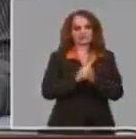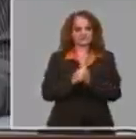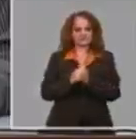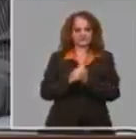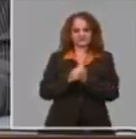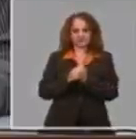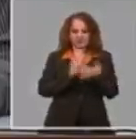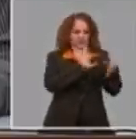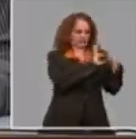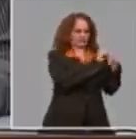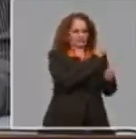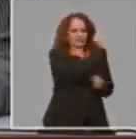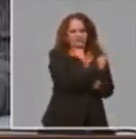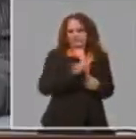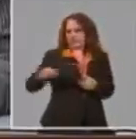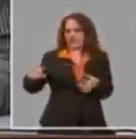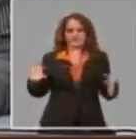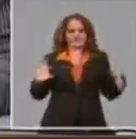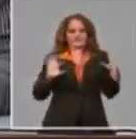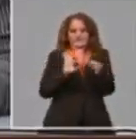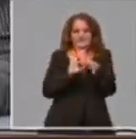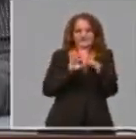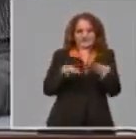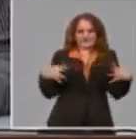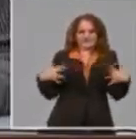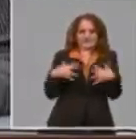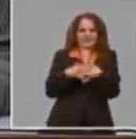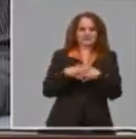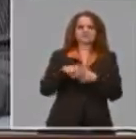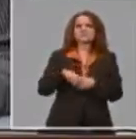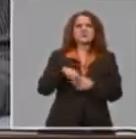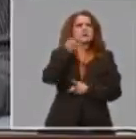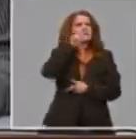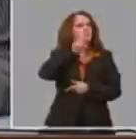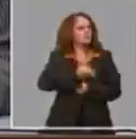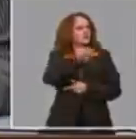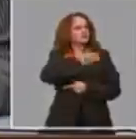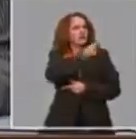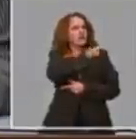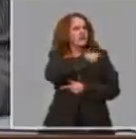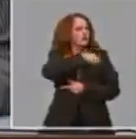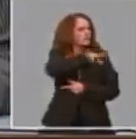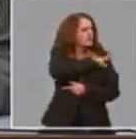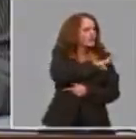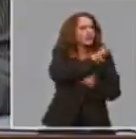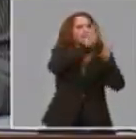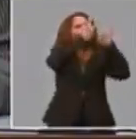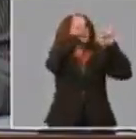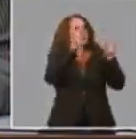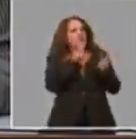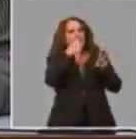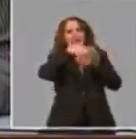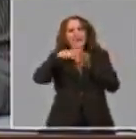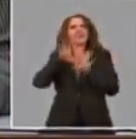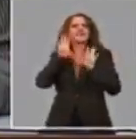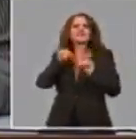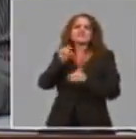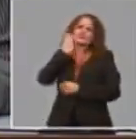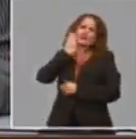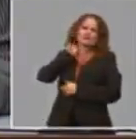y ya les están victimizando ya están buscando algo el auto es para defender a ésta